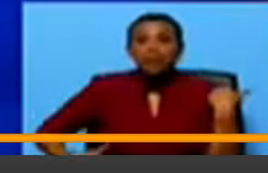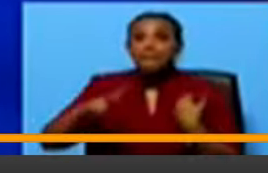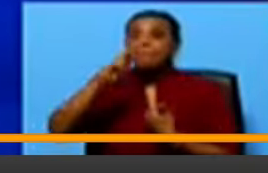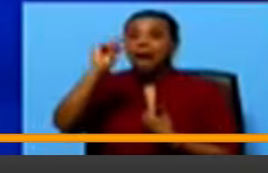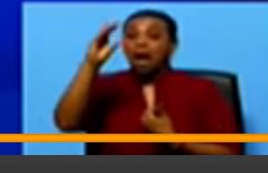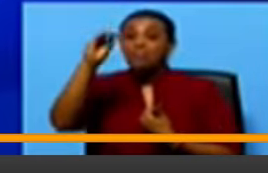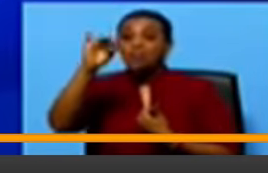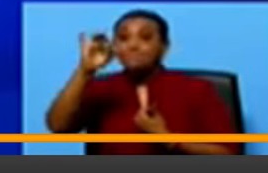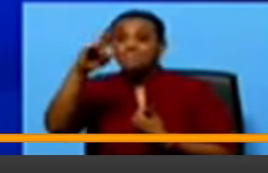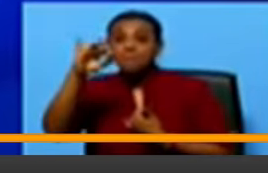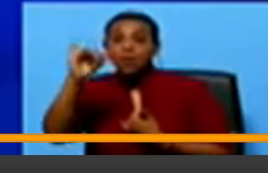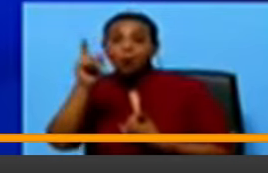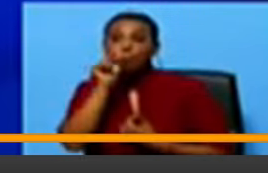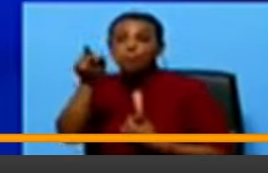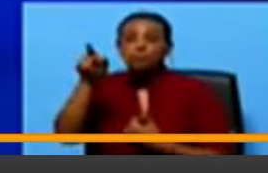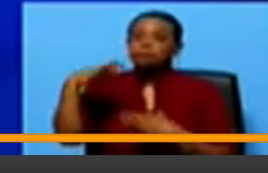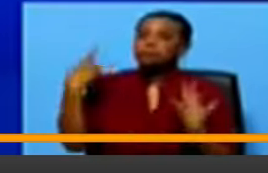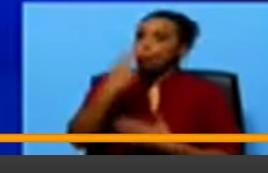Putin.